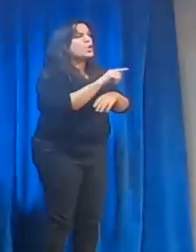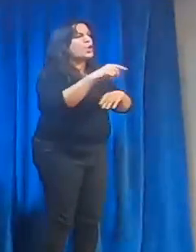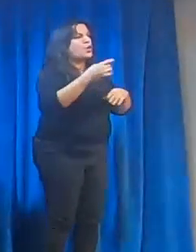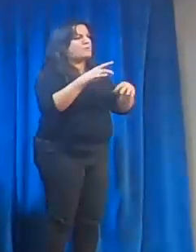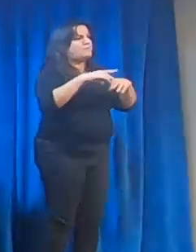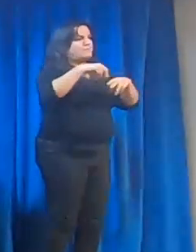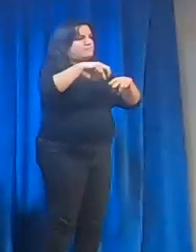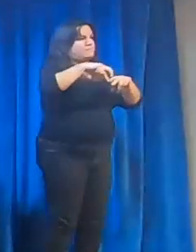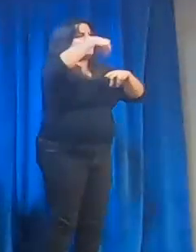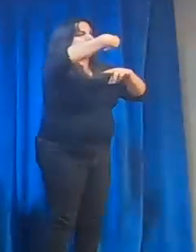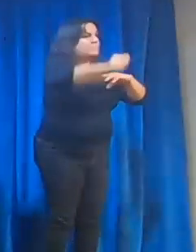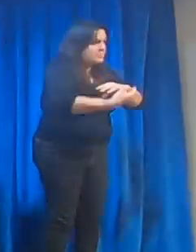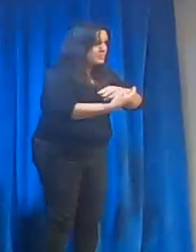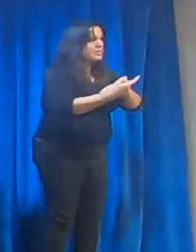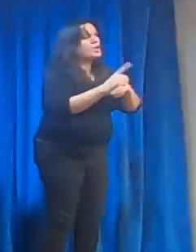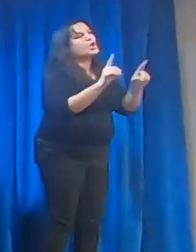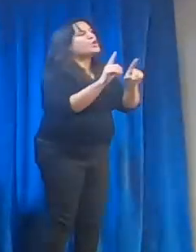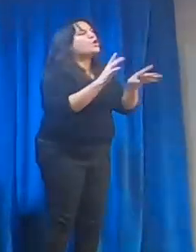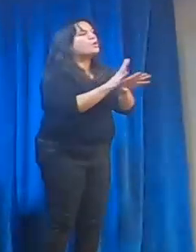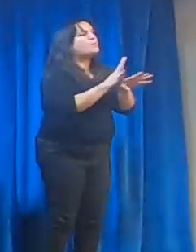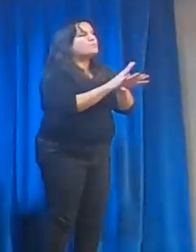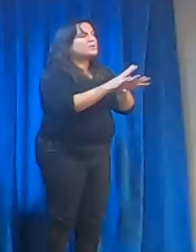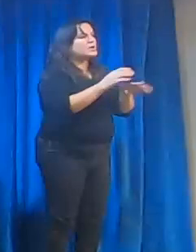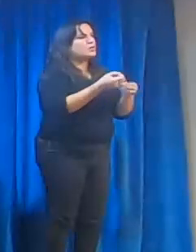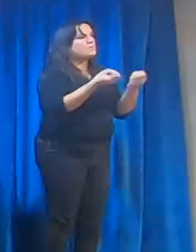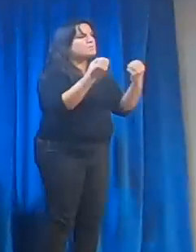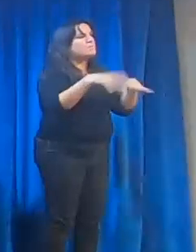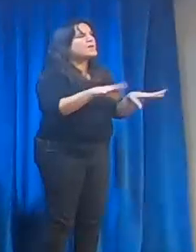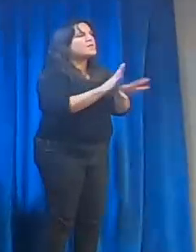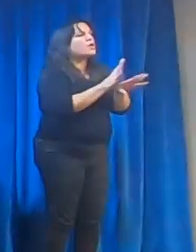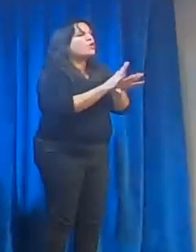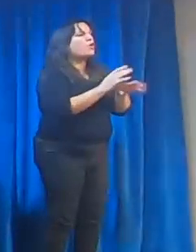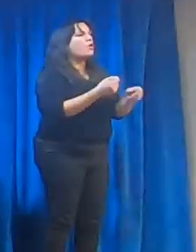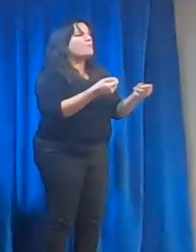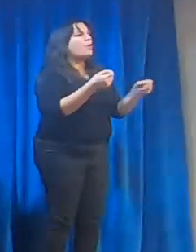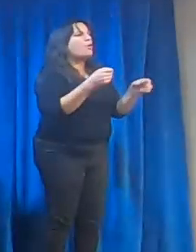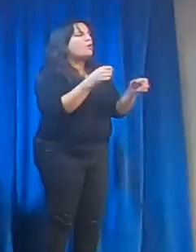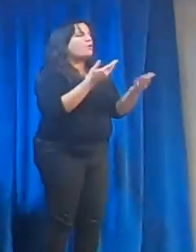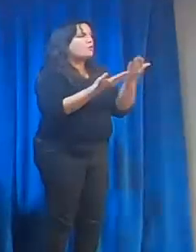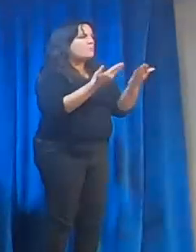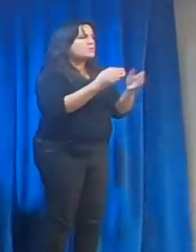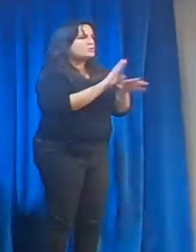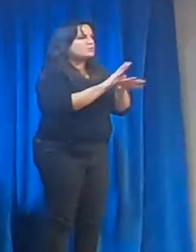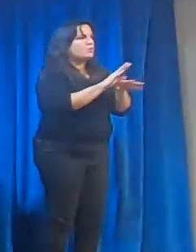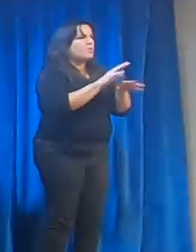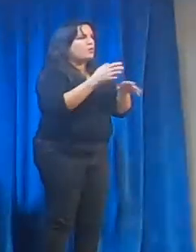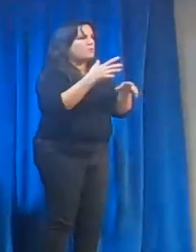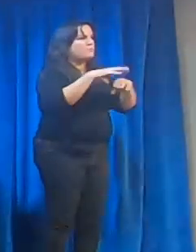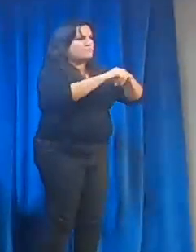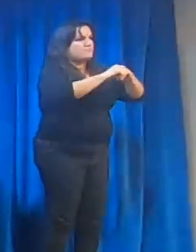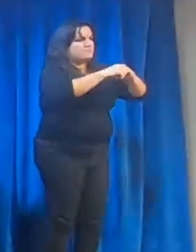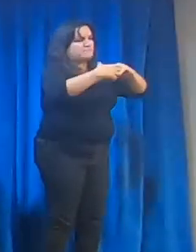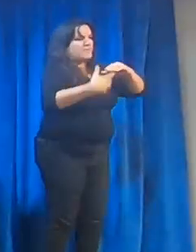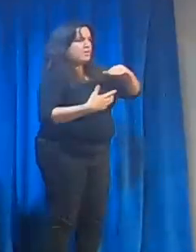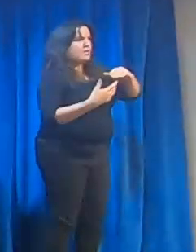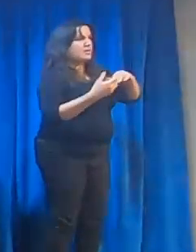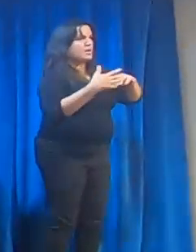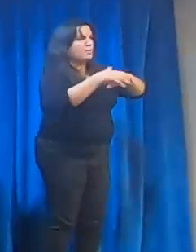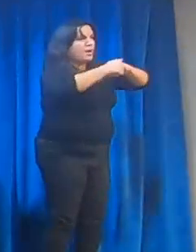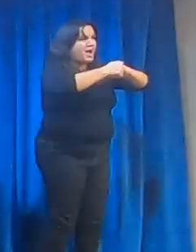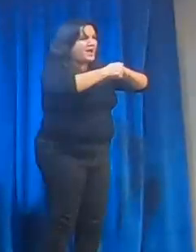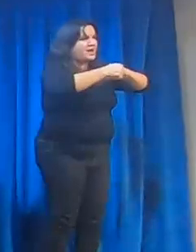en ese caer se pierde la referencia corporal con el otro. Me desgarro, pierdo las garras, pierdo el